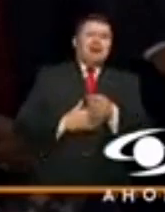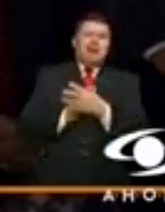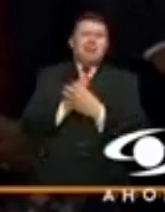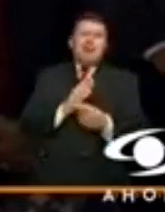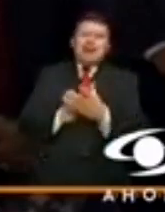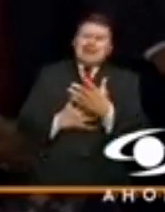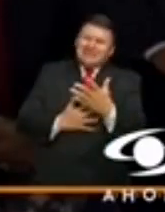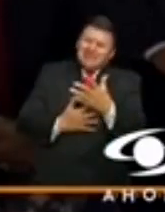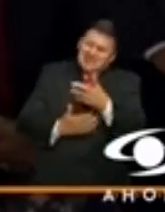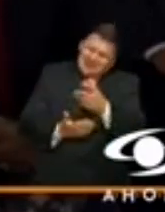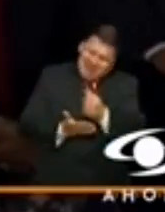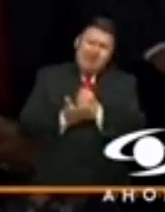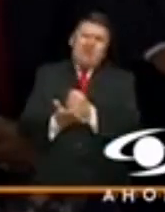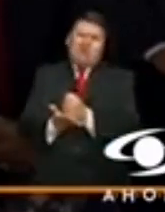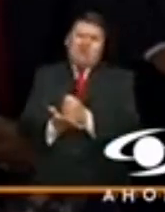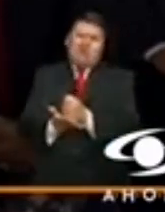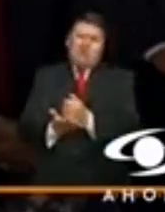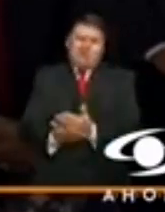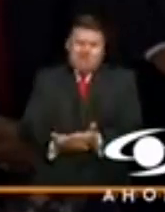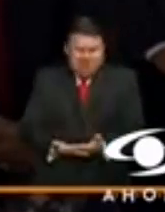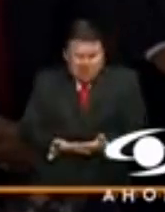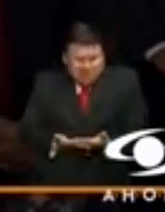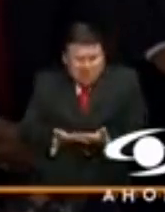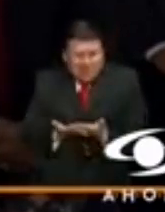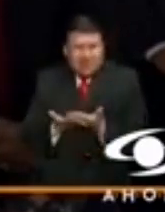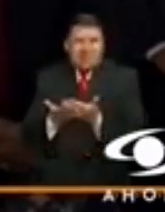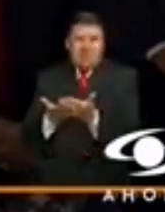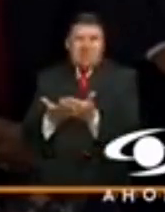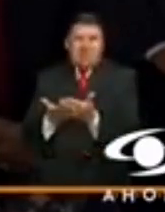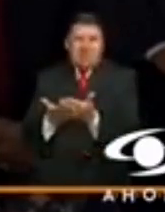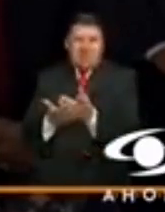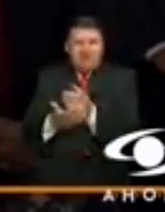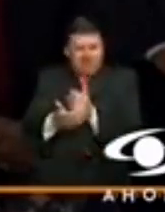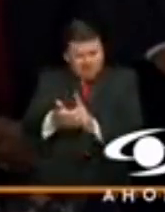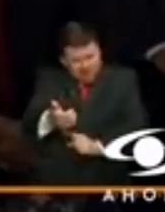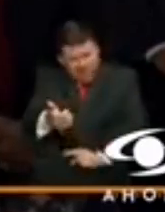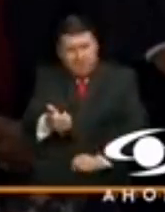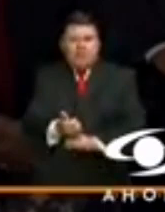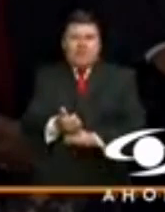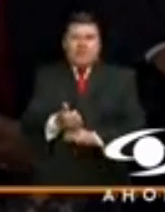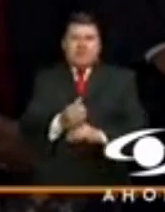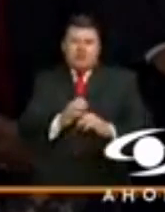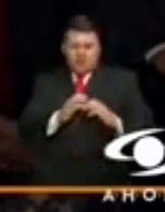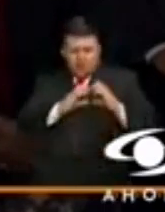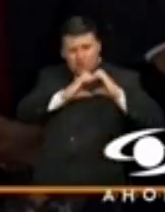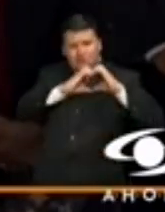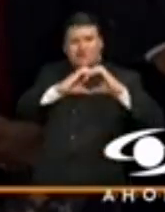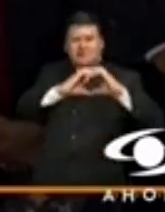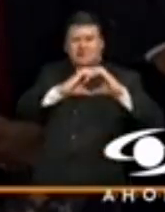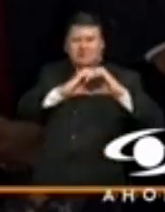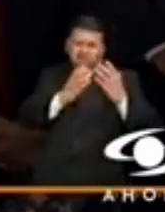son tan afortunados, y les brindemos todo nuestro apoyo desde el corazón.